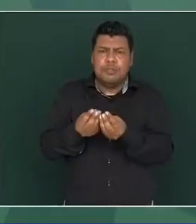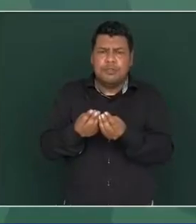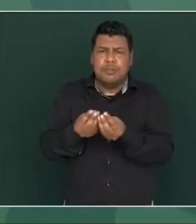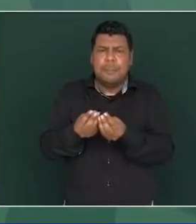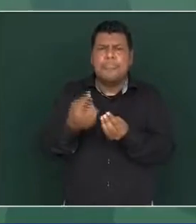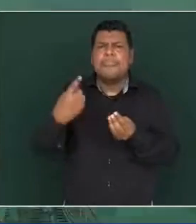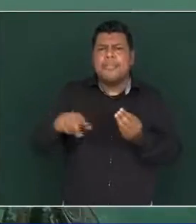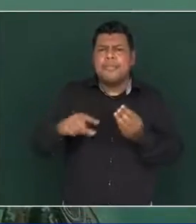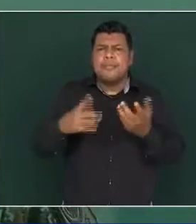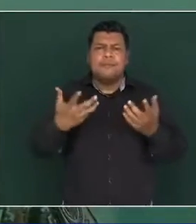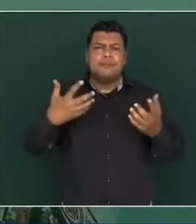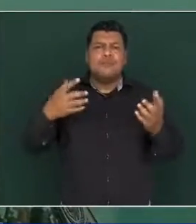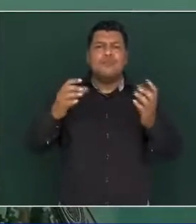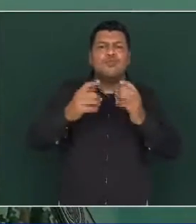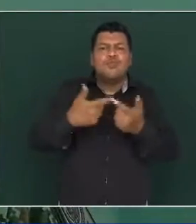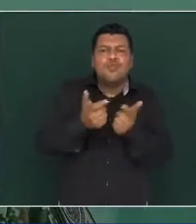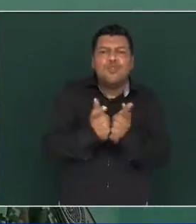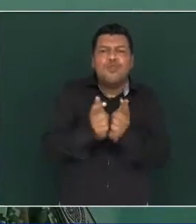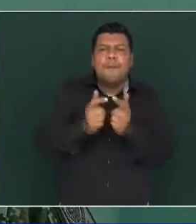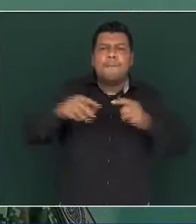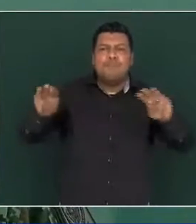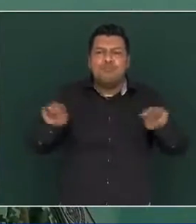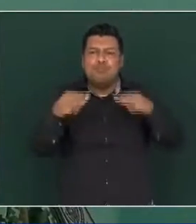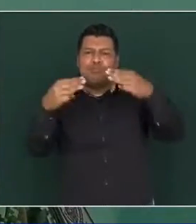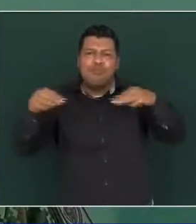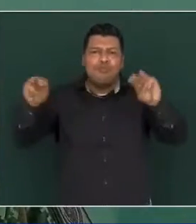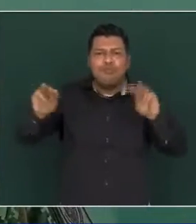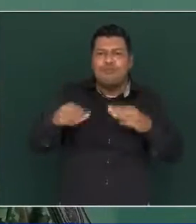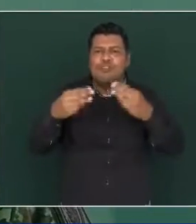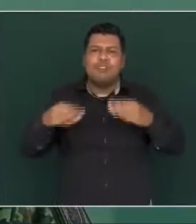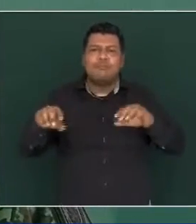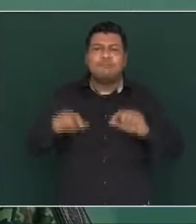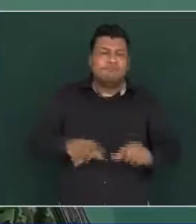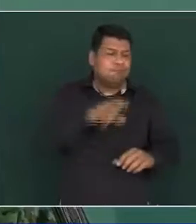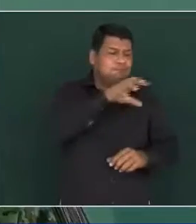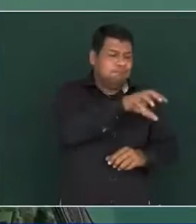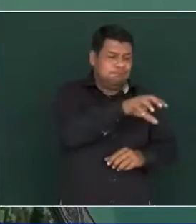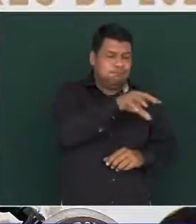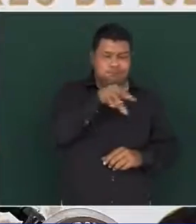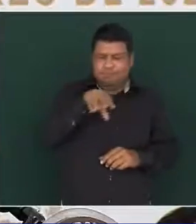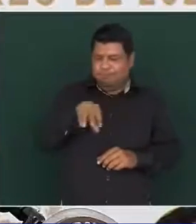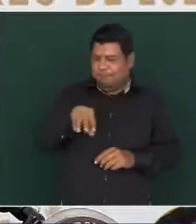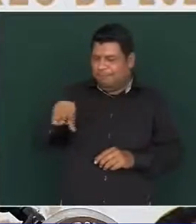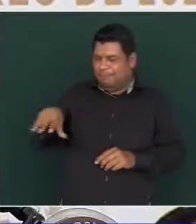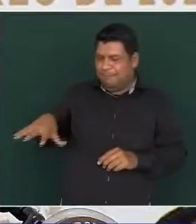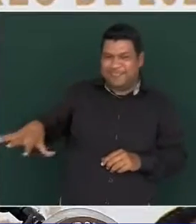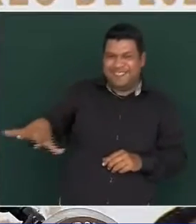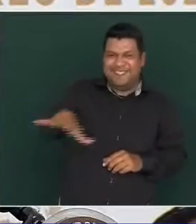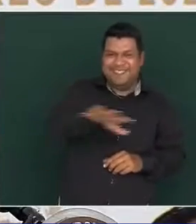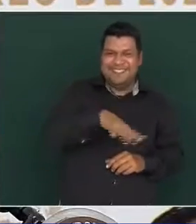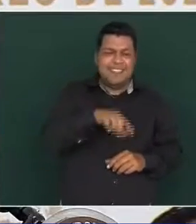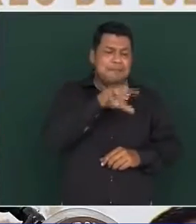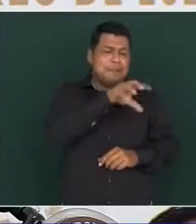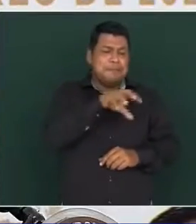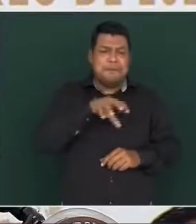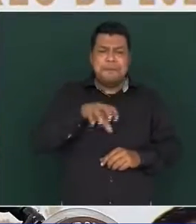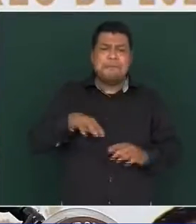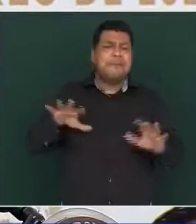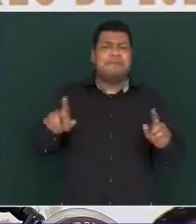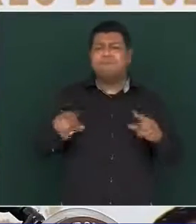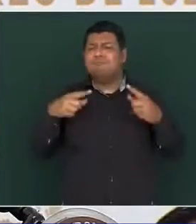conforman organizaciones musicales que estarán presentes en diferentes partes de la terminal y donde